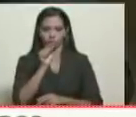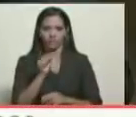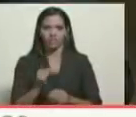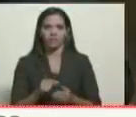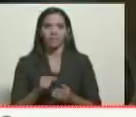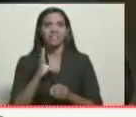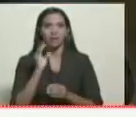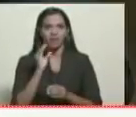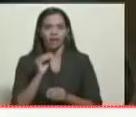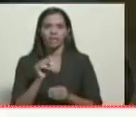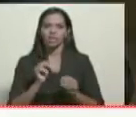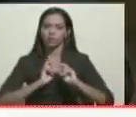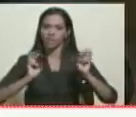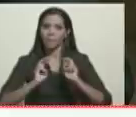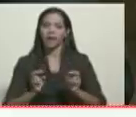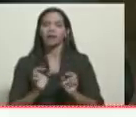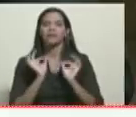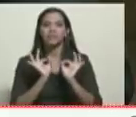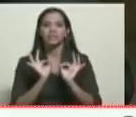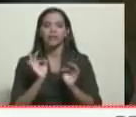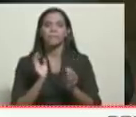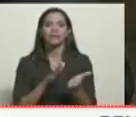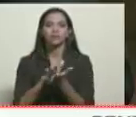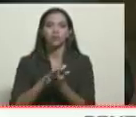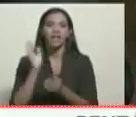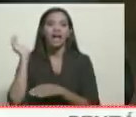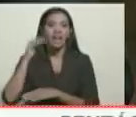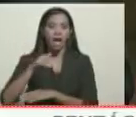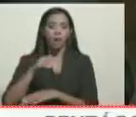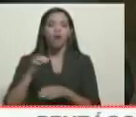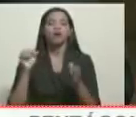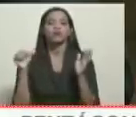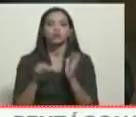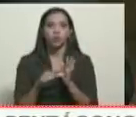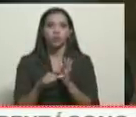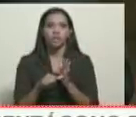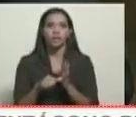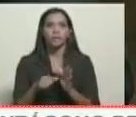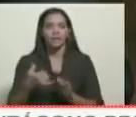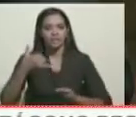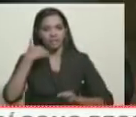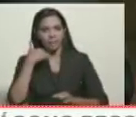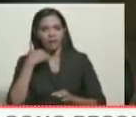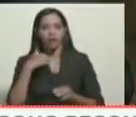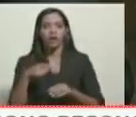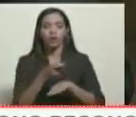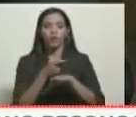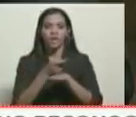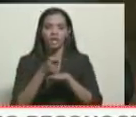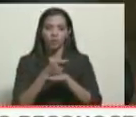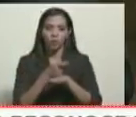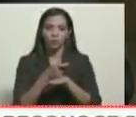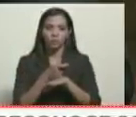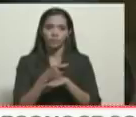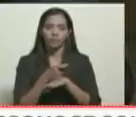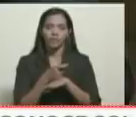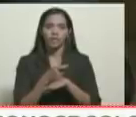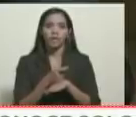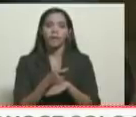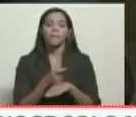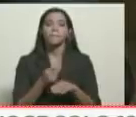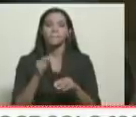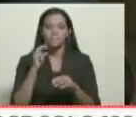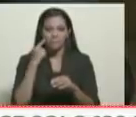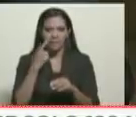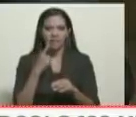un caso concreto que ocurrió en Maracay, estado de Aragua, donde me he comunicado con el gobernador Marcos Torres para